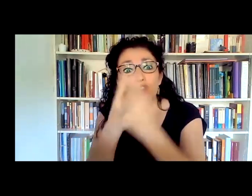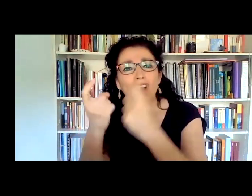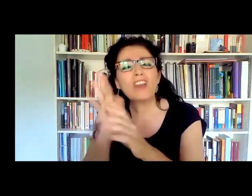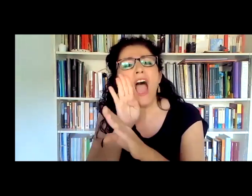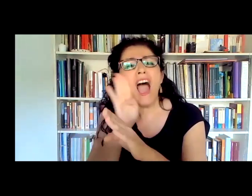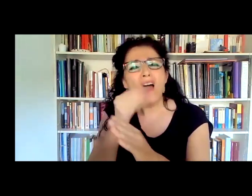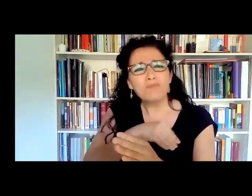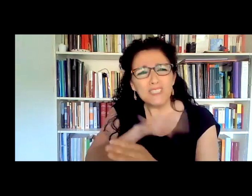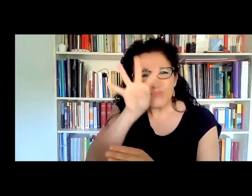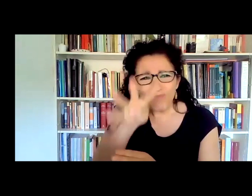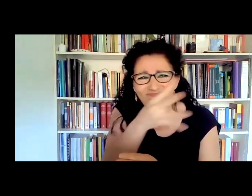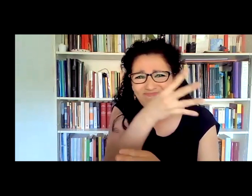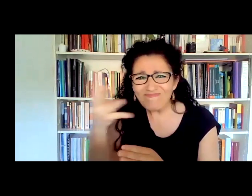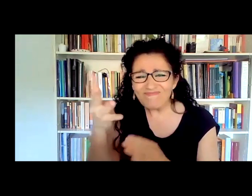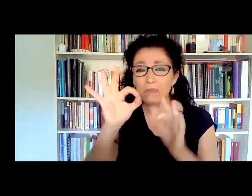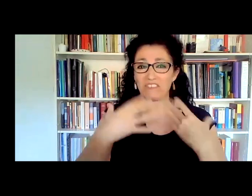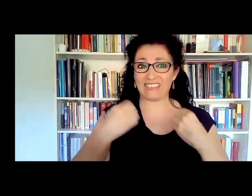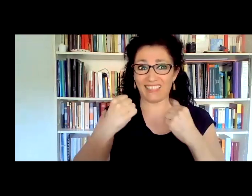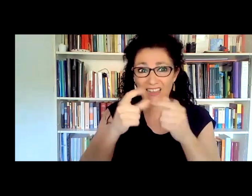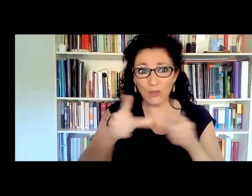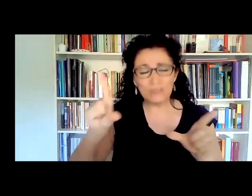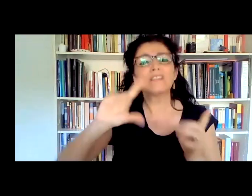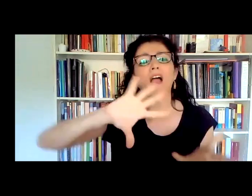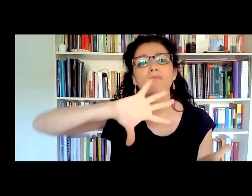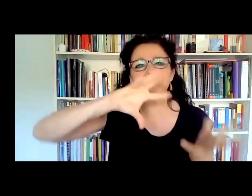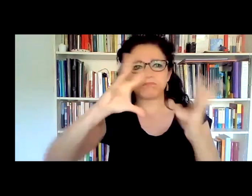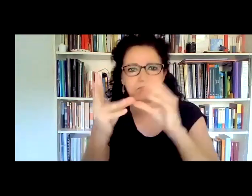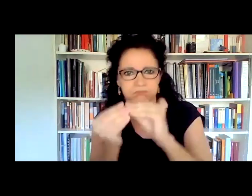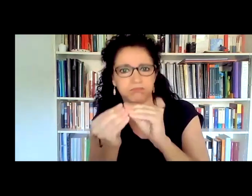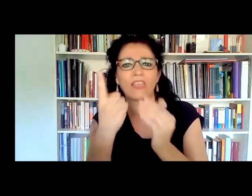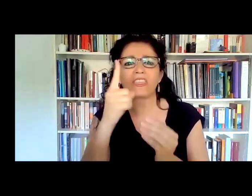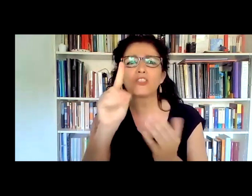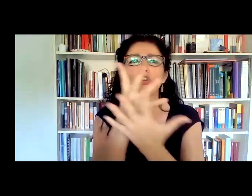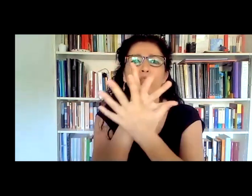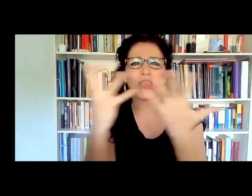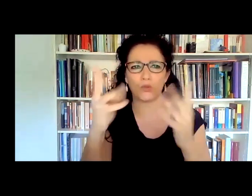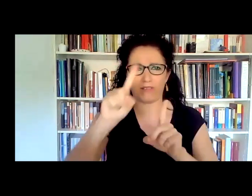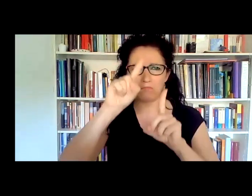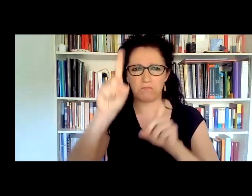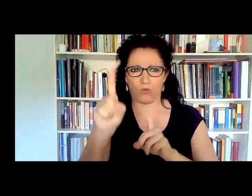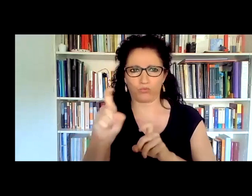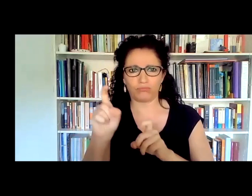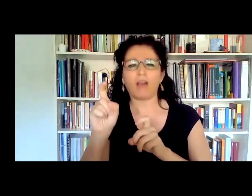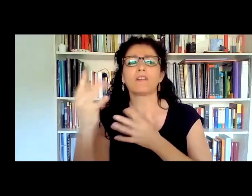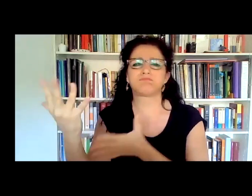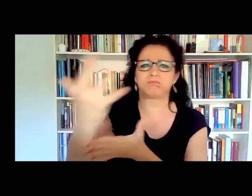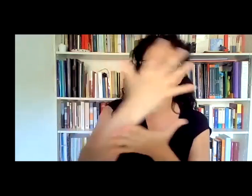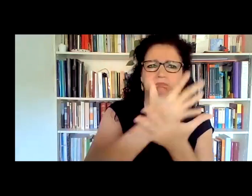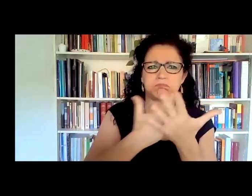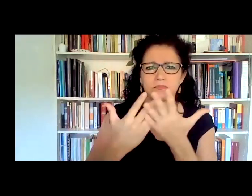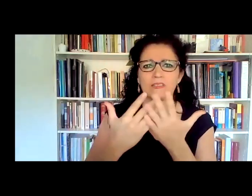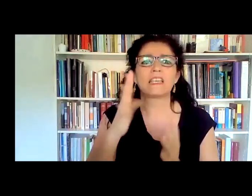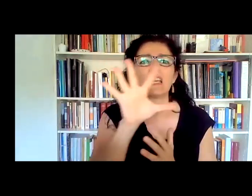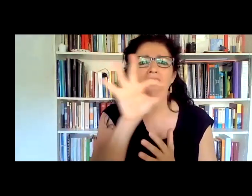Para la comunidad etnolingüística se realizó un cuestionario siguiendo las directrices de la escala